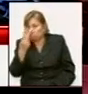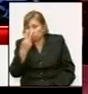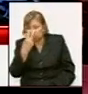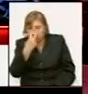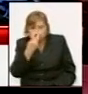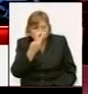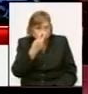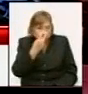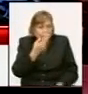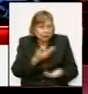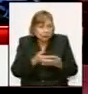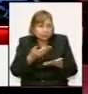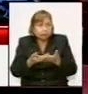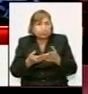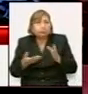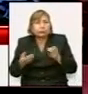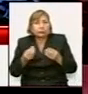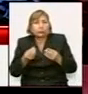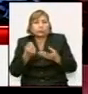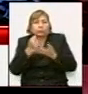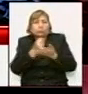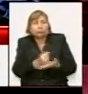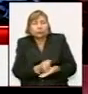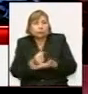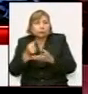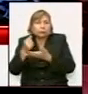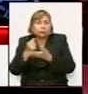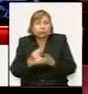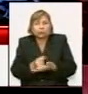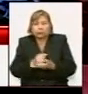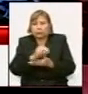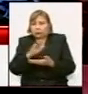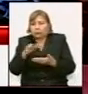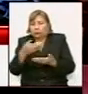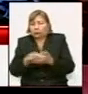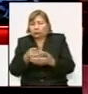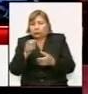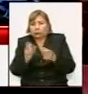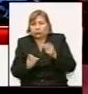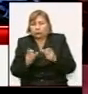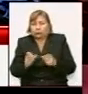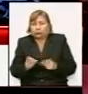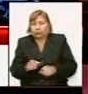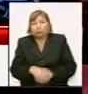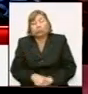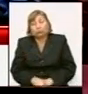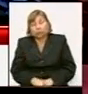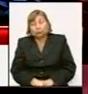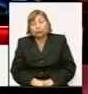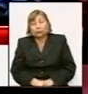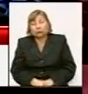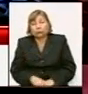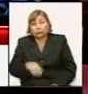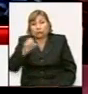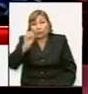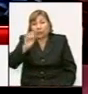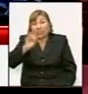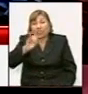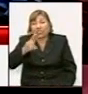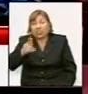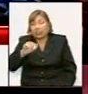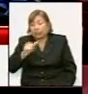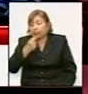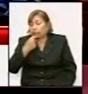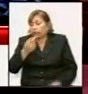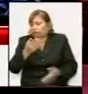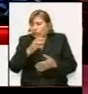de los países de Europa, como Turquía, de la ayuda y el apoyo que le dan a los migrantes que pasan de ahí de Siria, por toda la costa.